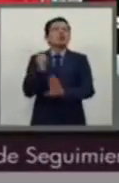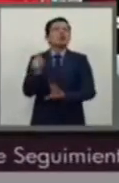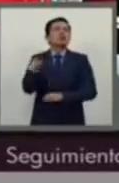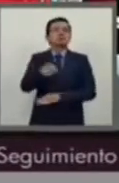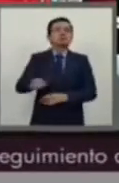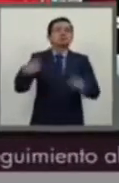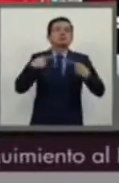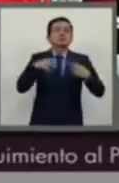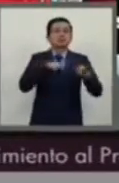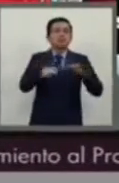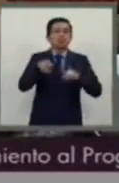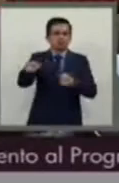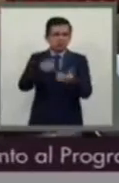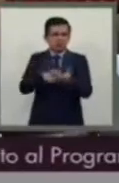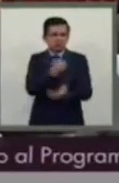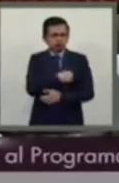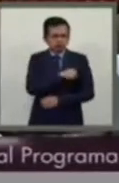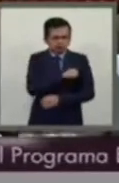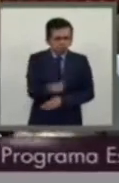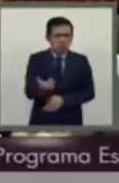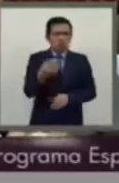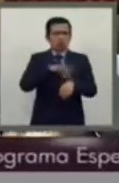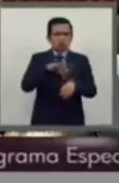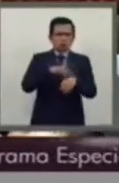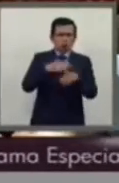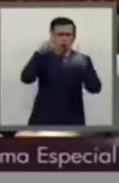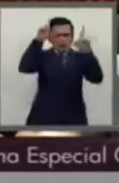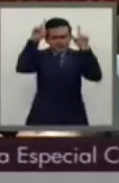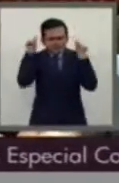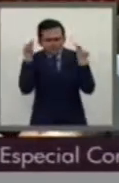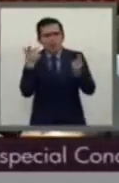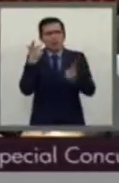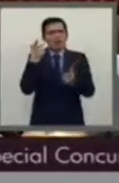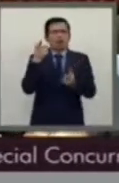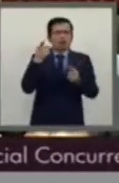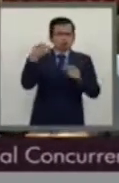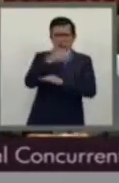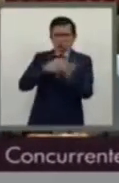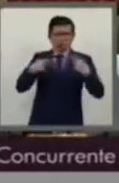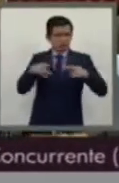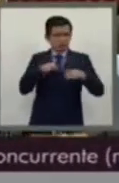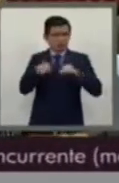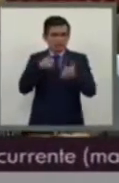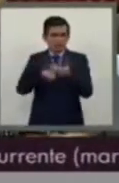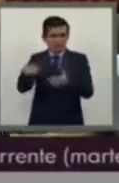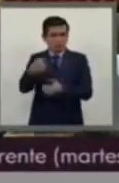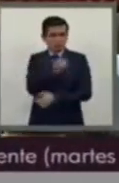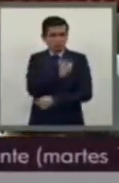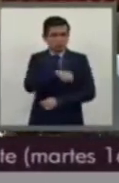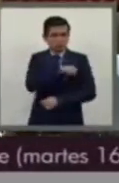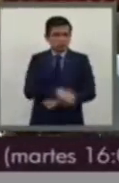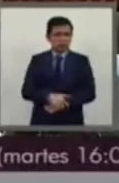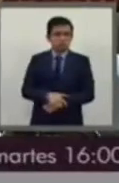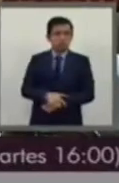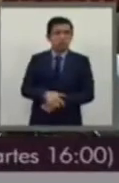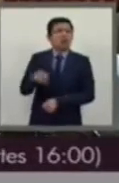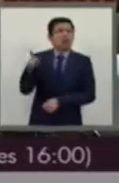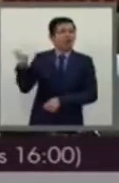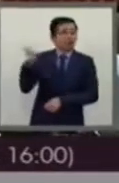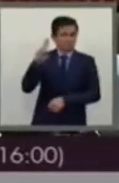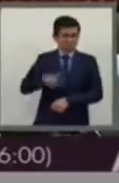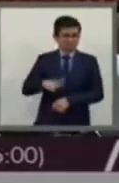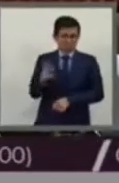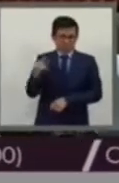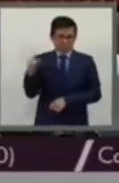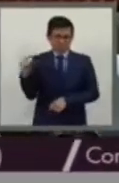doctores, enfermeras y todo aquel empleado que trabaja en el sistema de salud. Tuvo el cinismo y el descaro, después de que